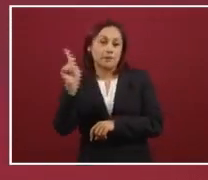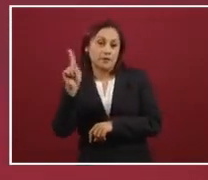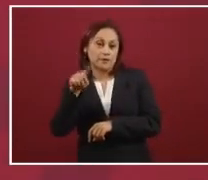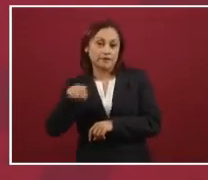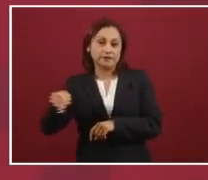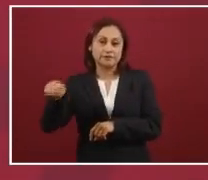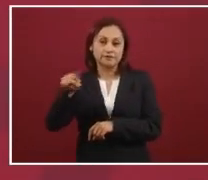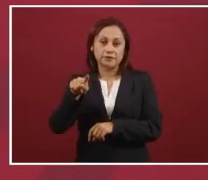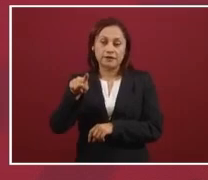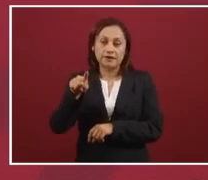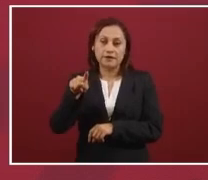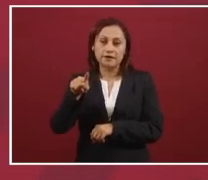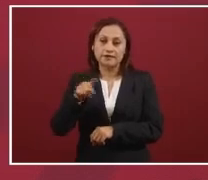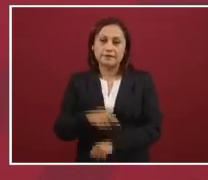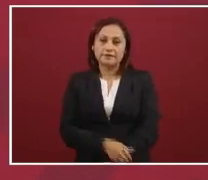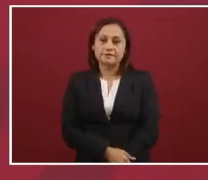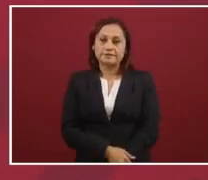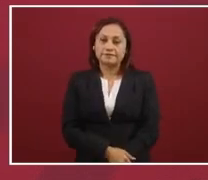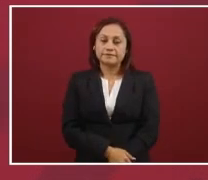a los